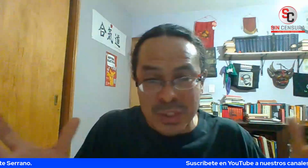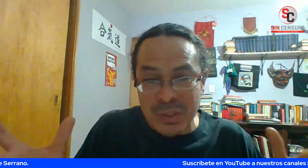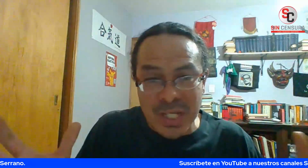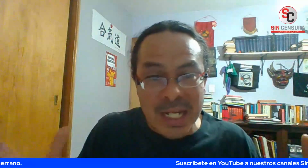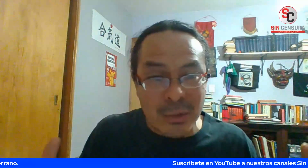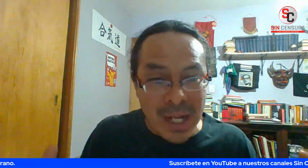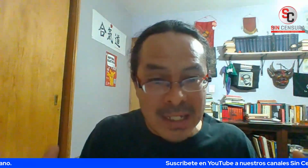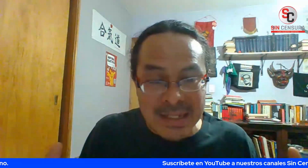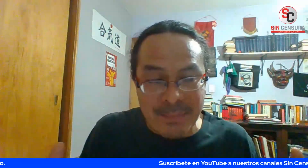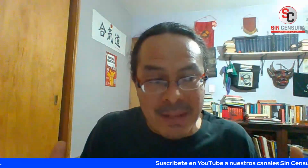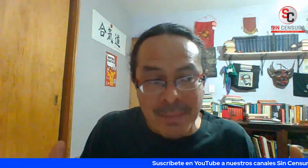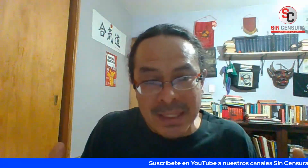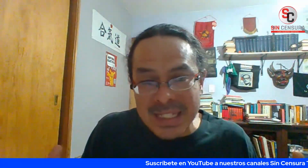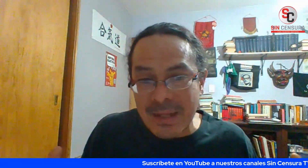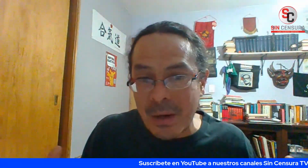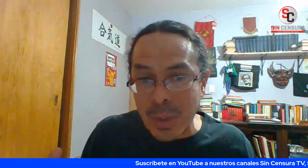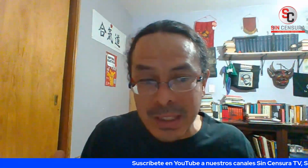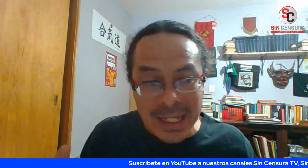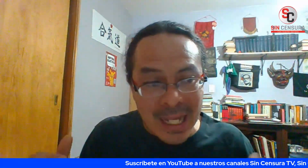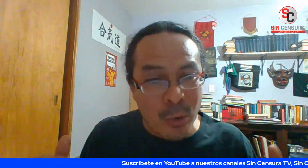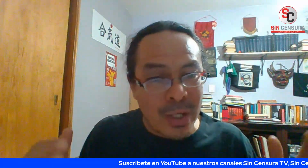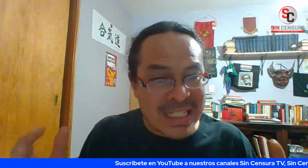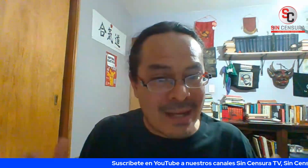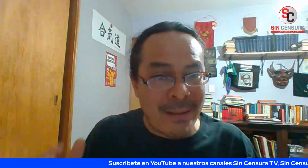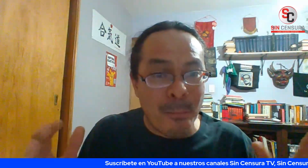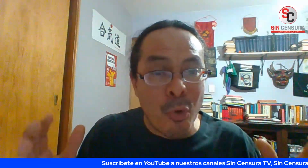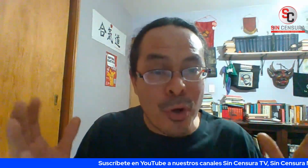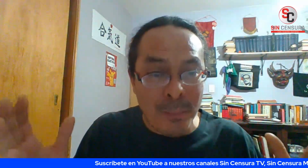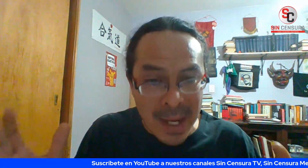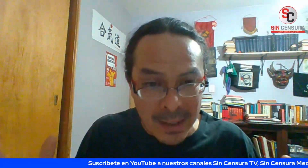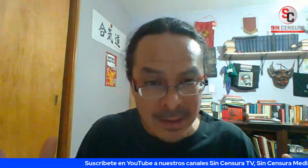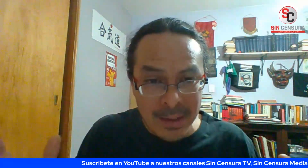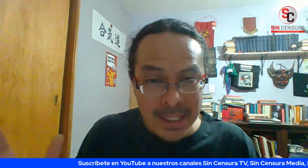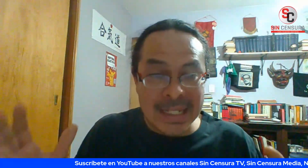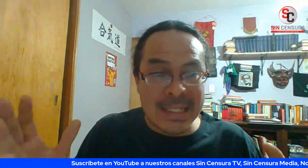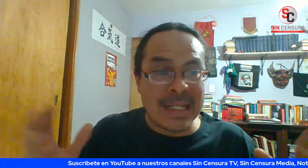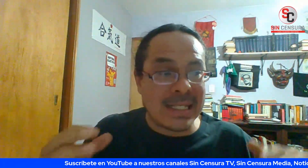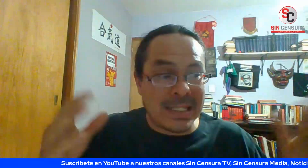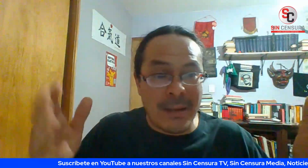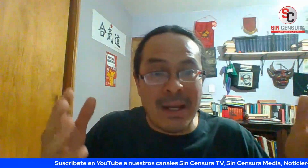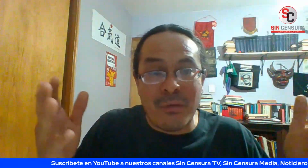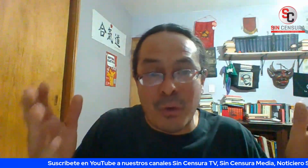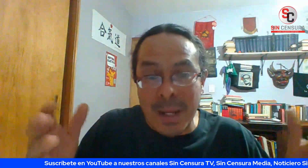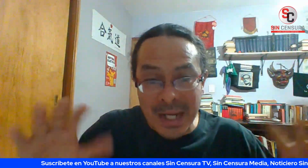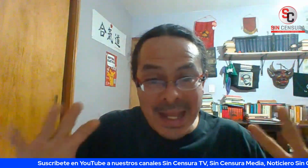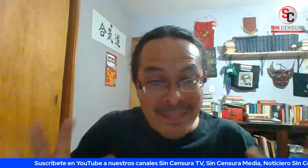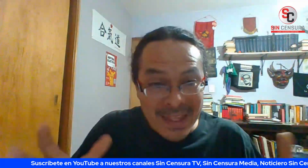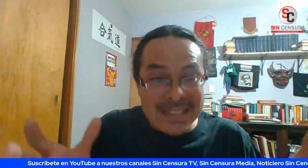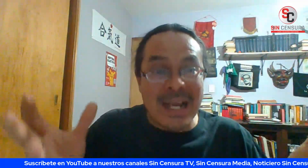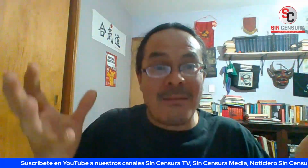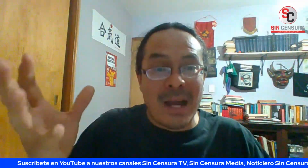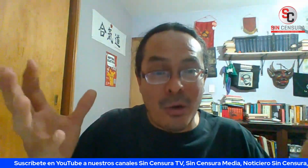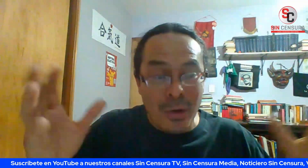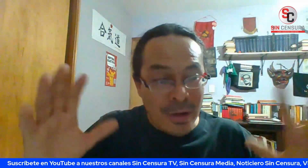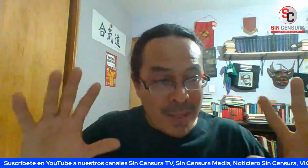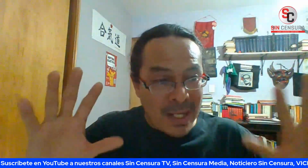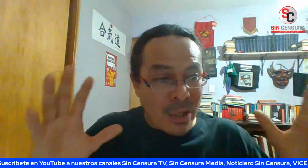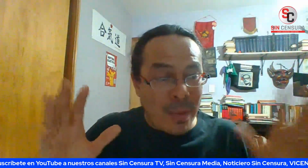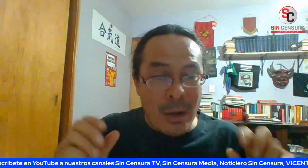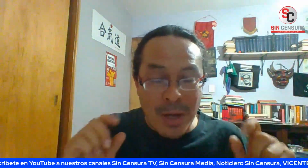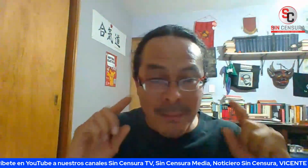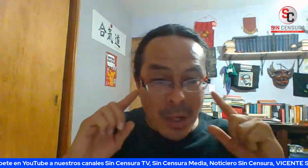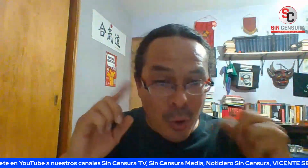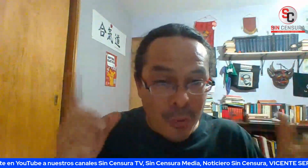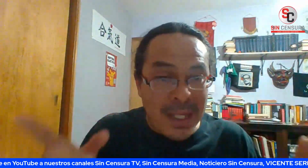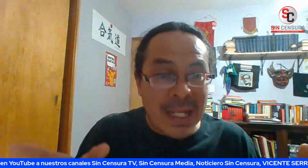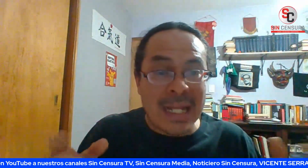Nacional en los procesos electorales, rápidamente se daba cuenta de que algo estaba muy mal y que se necesitaba reformar desde abajo para que